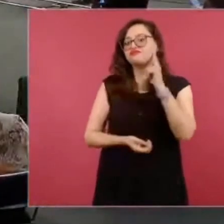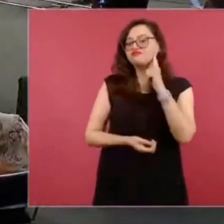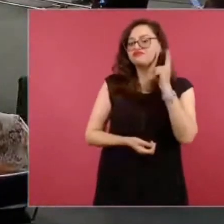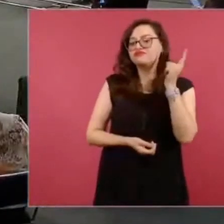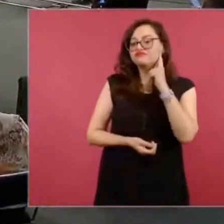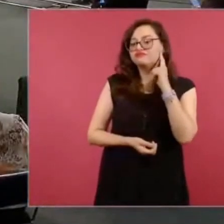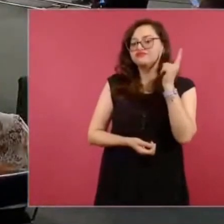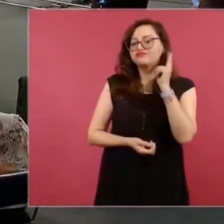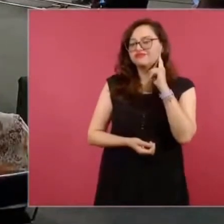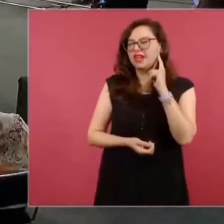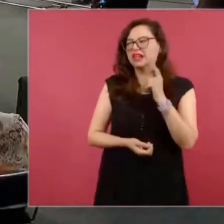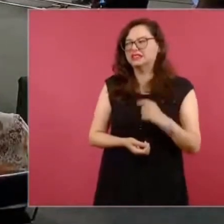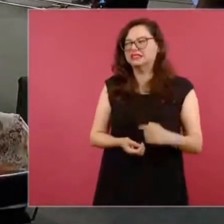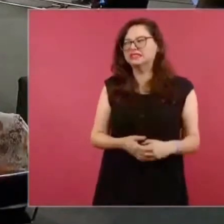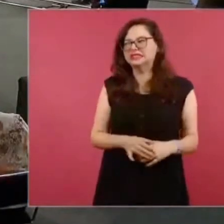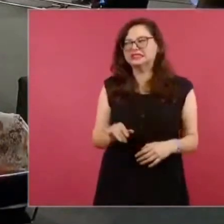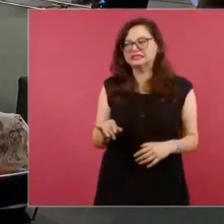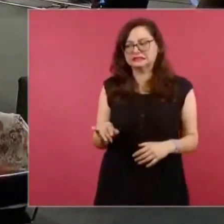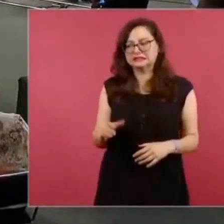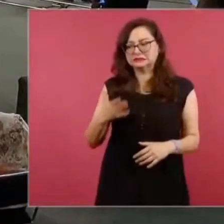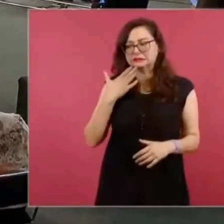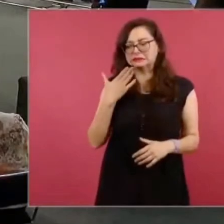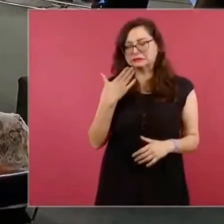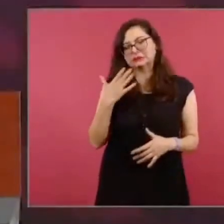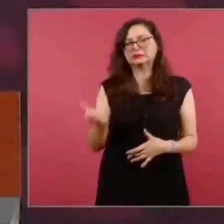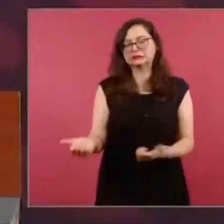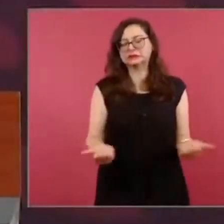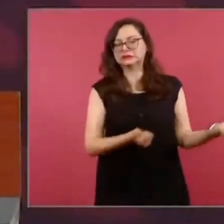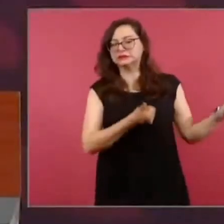pues ¿qué hicieron los delincuentes?